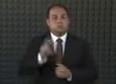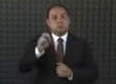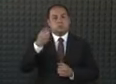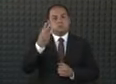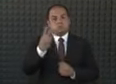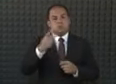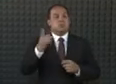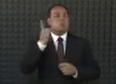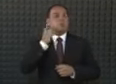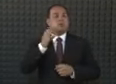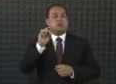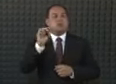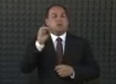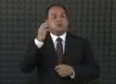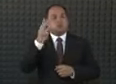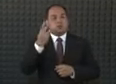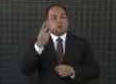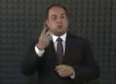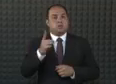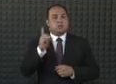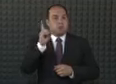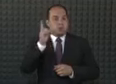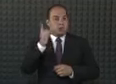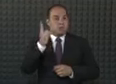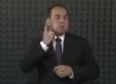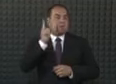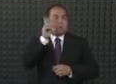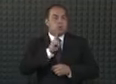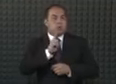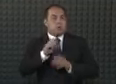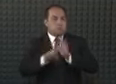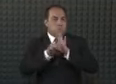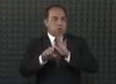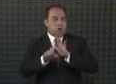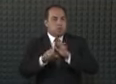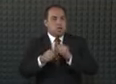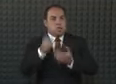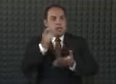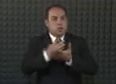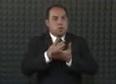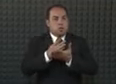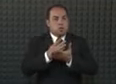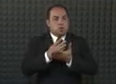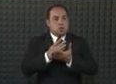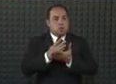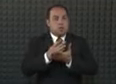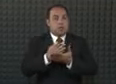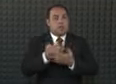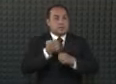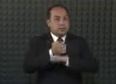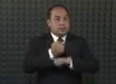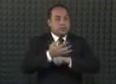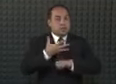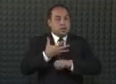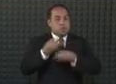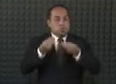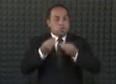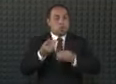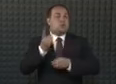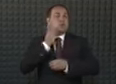33 diputados y 33 diputados, por ejemplo, es prácticamente la única entidad que tiene tantos